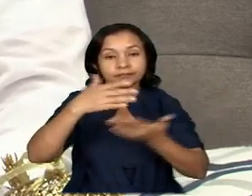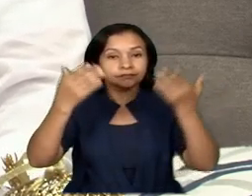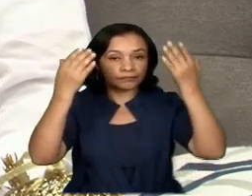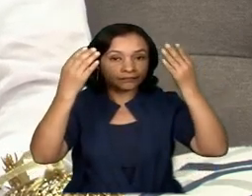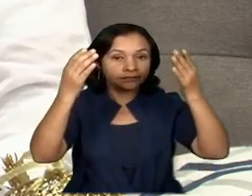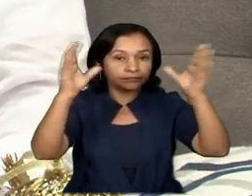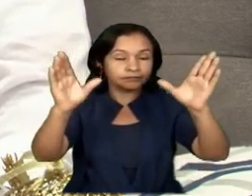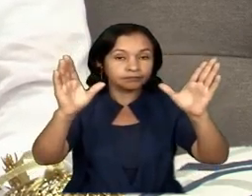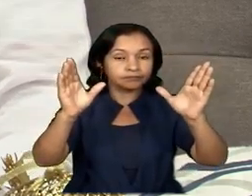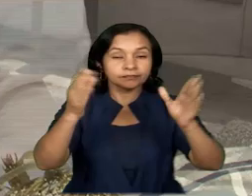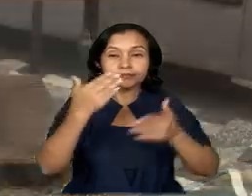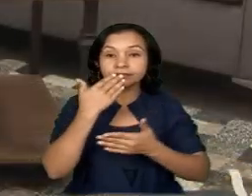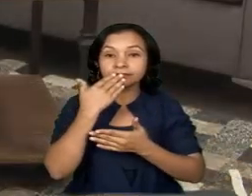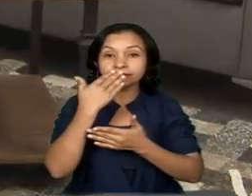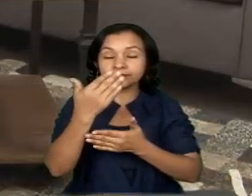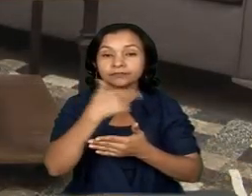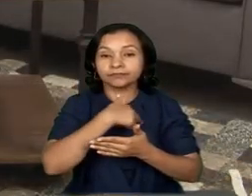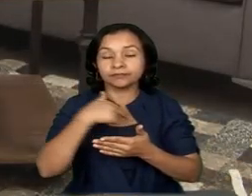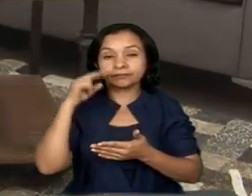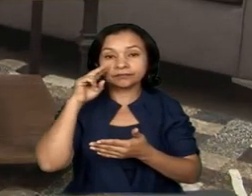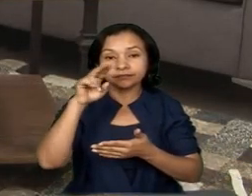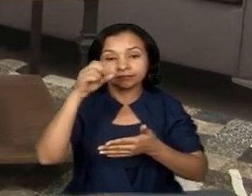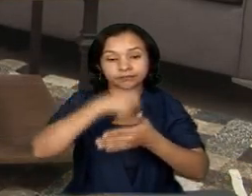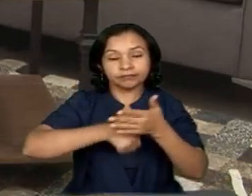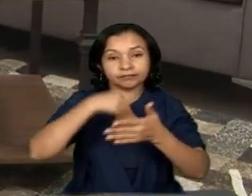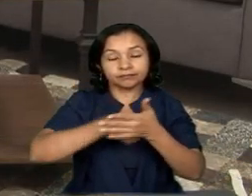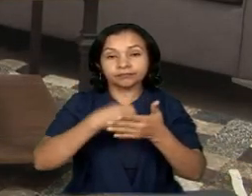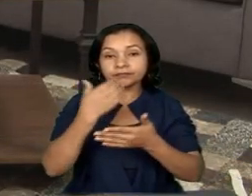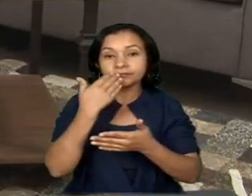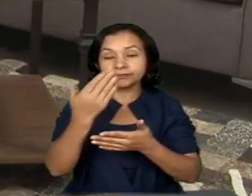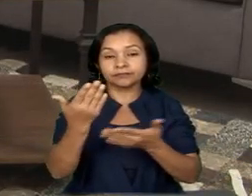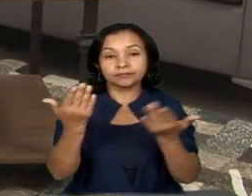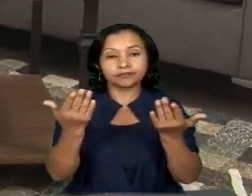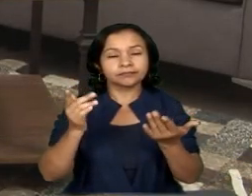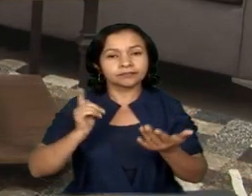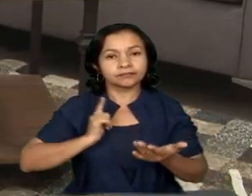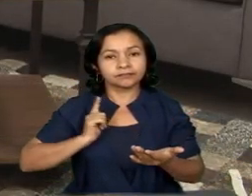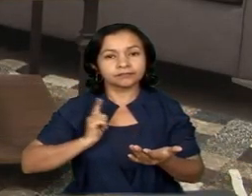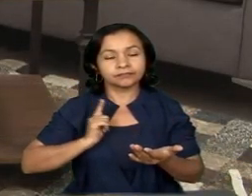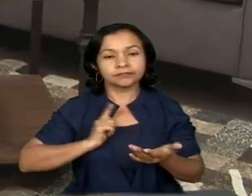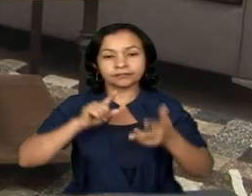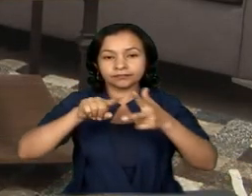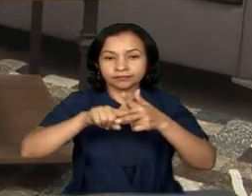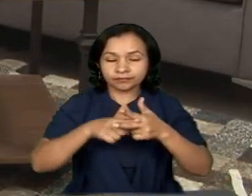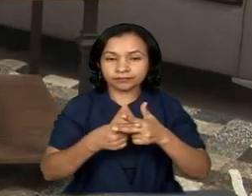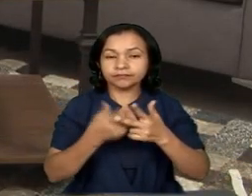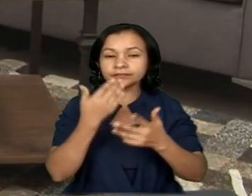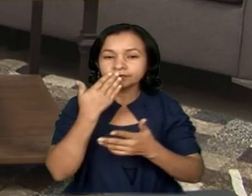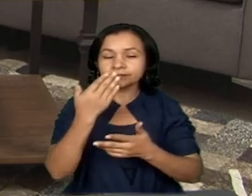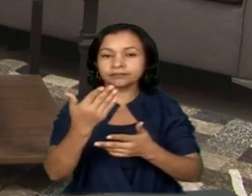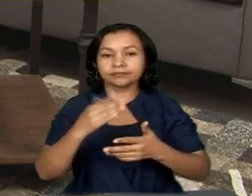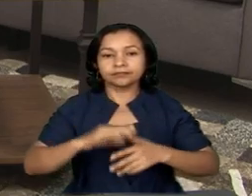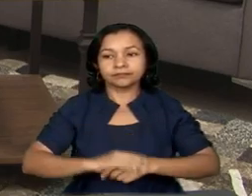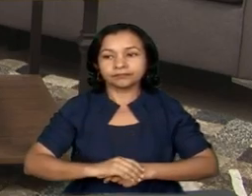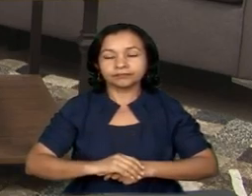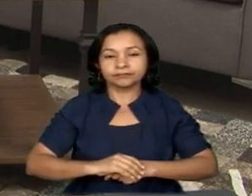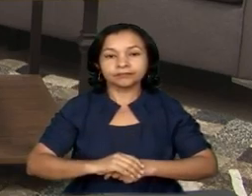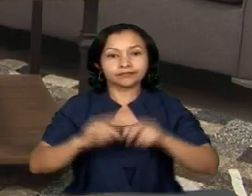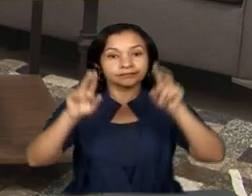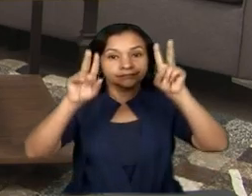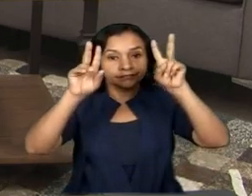Y que esa es una oportunidad, hay que verlo pues, como un desafío y una gran oportunidad. Y estamos iniciando y con buen paso. Dentro de esa